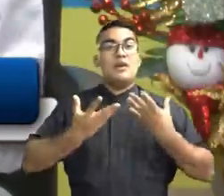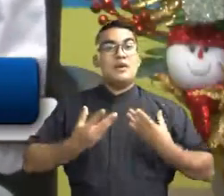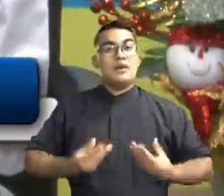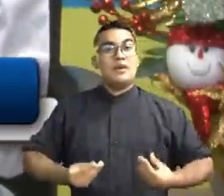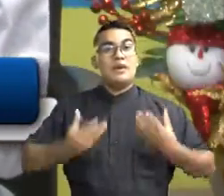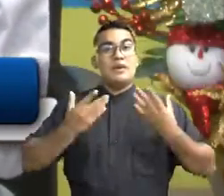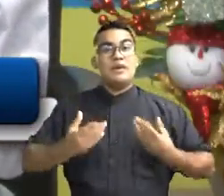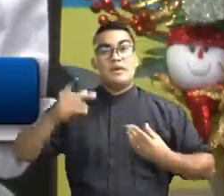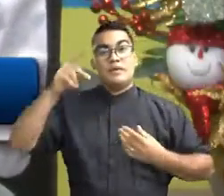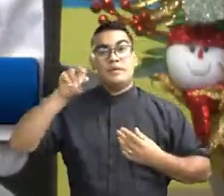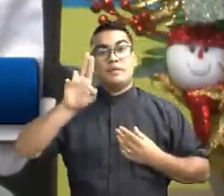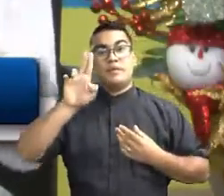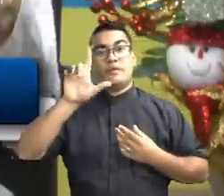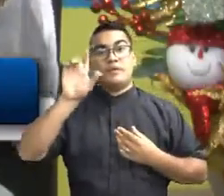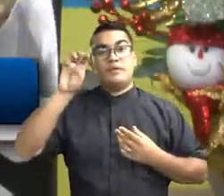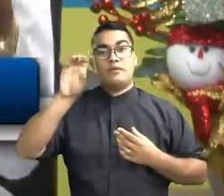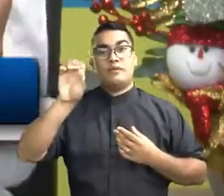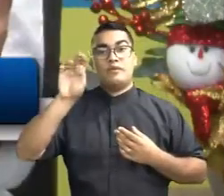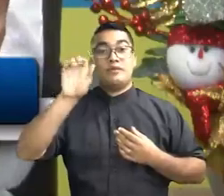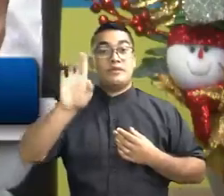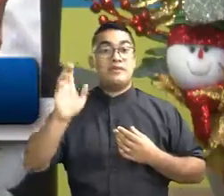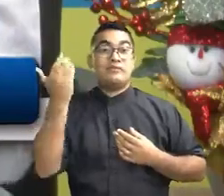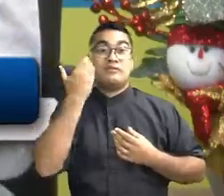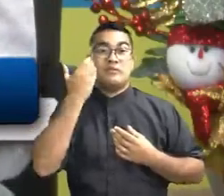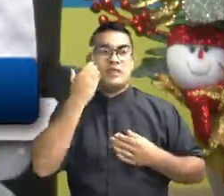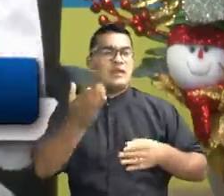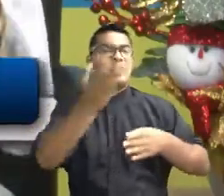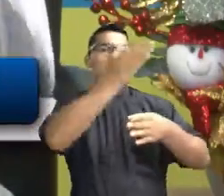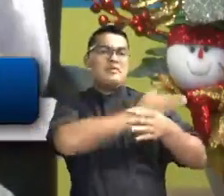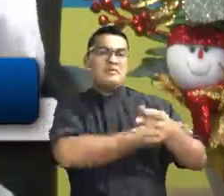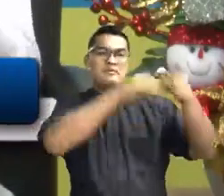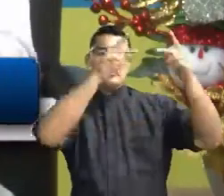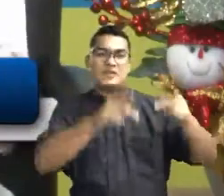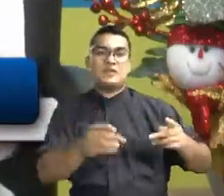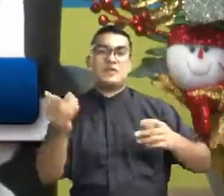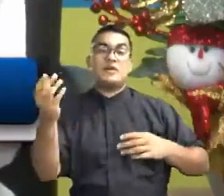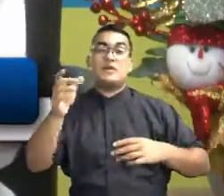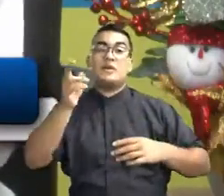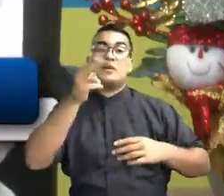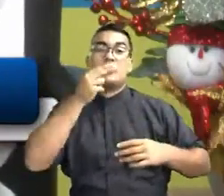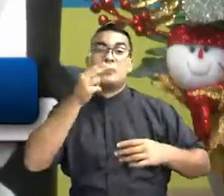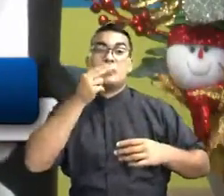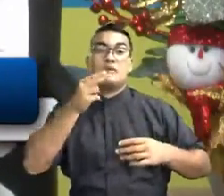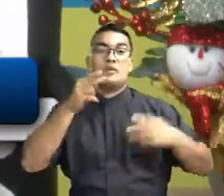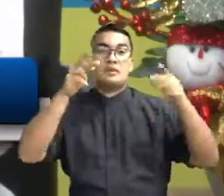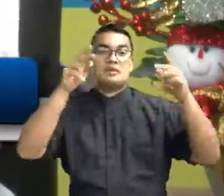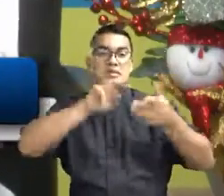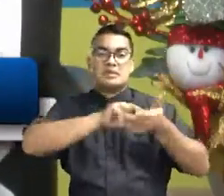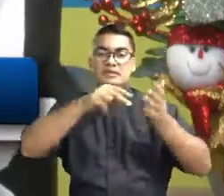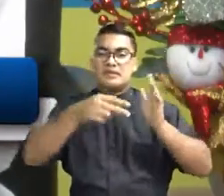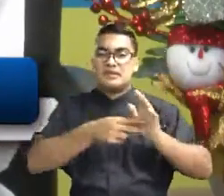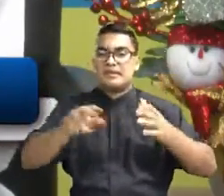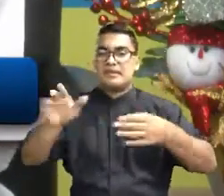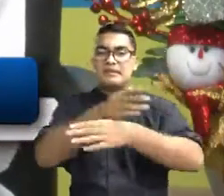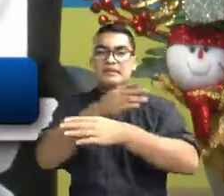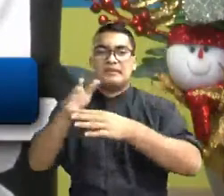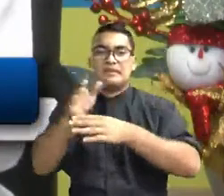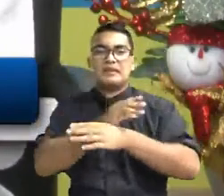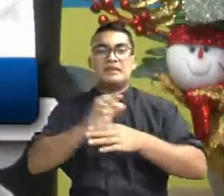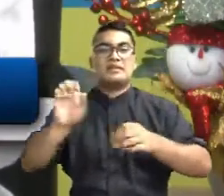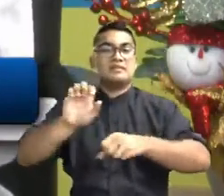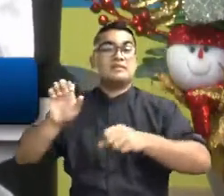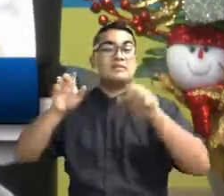la sospechamos, ¿verdad?, con los antecedentes del paciente, como el tabaquismo, la historia del paciente, los signos, síntomas que él